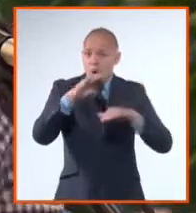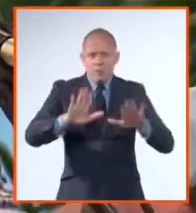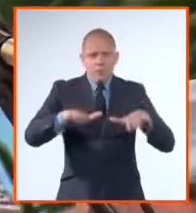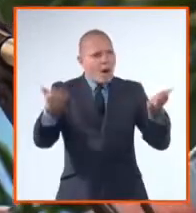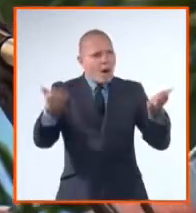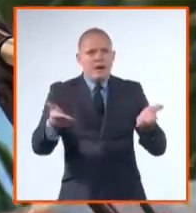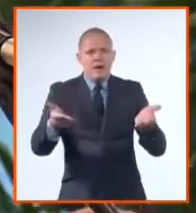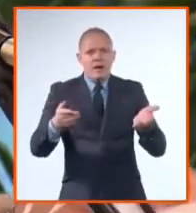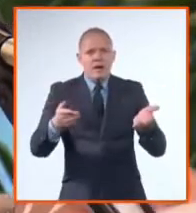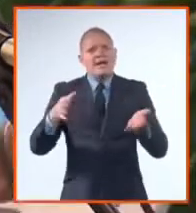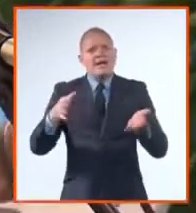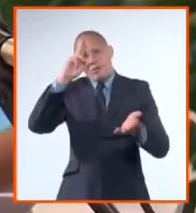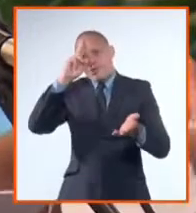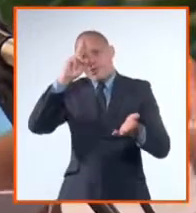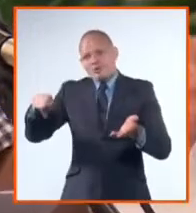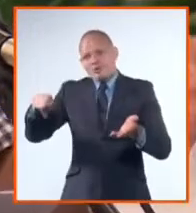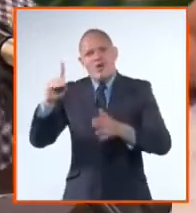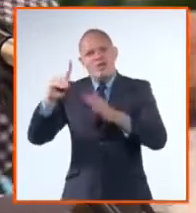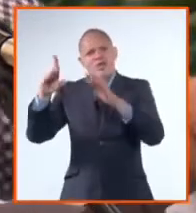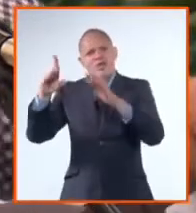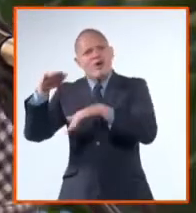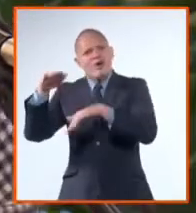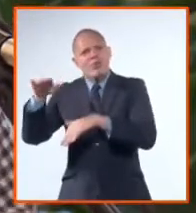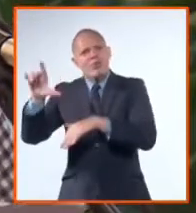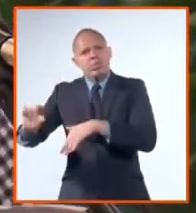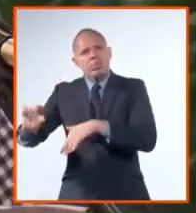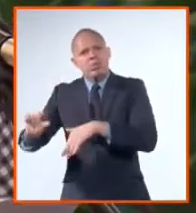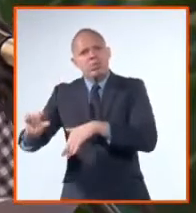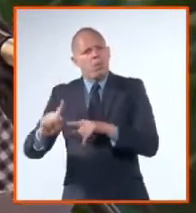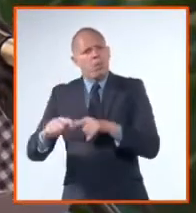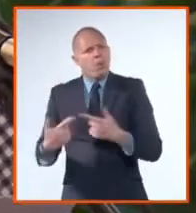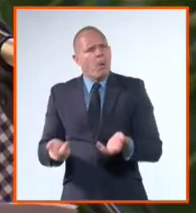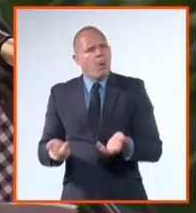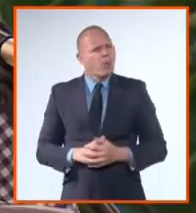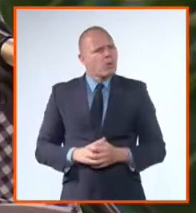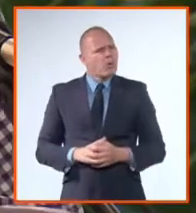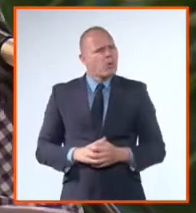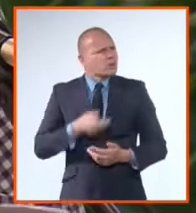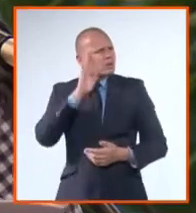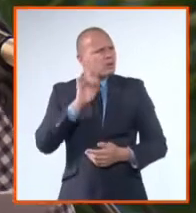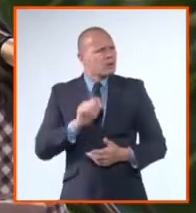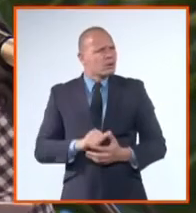la innovación en el país sea también el que administre instituciones que realizan esa actividad.